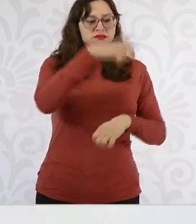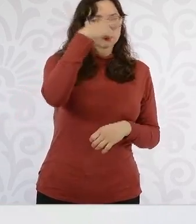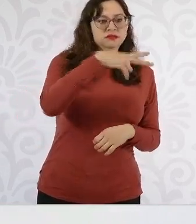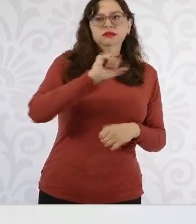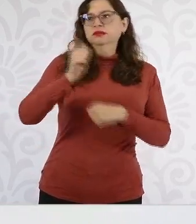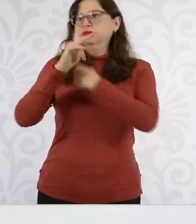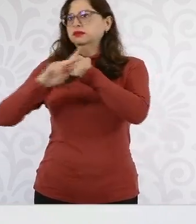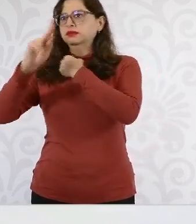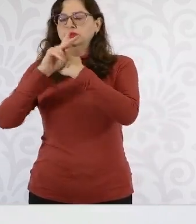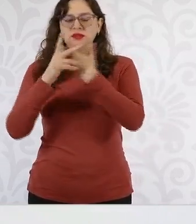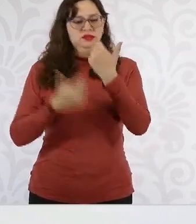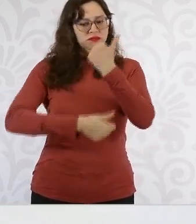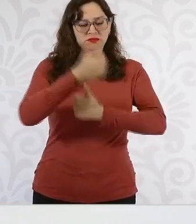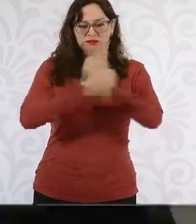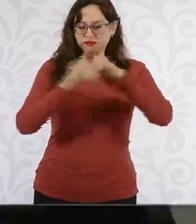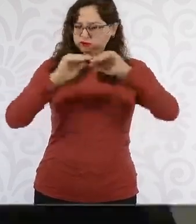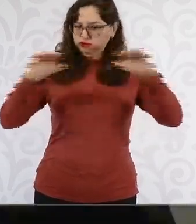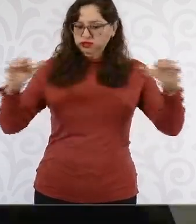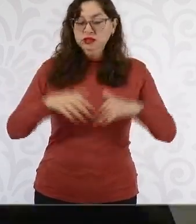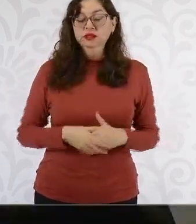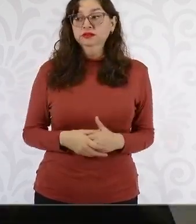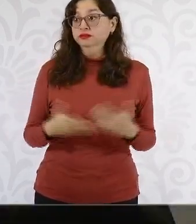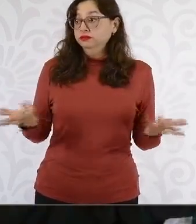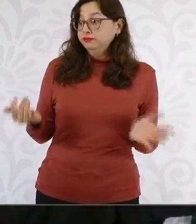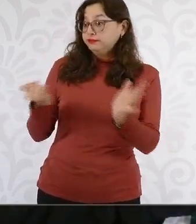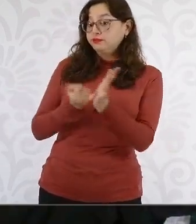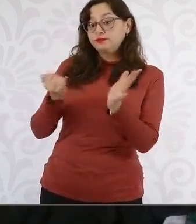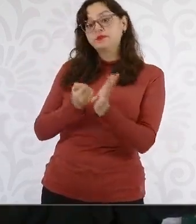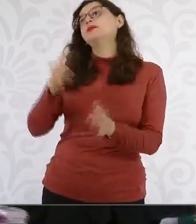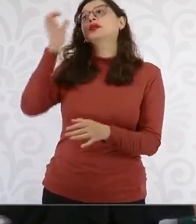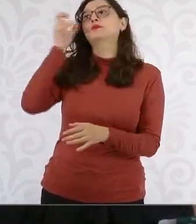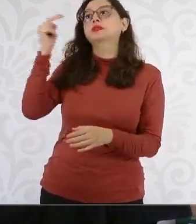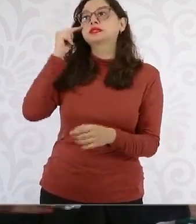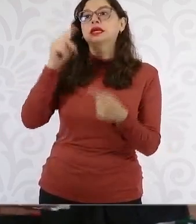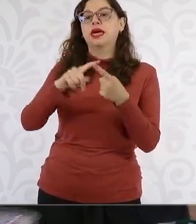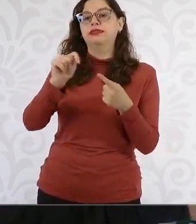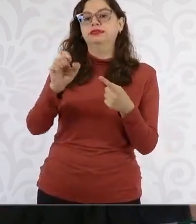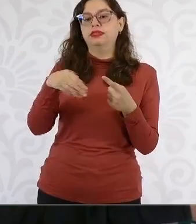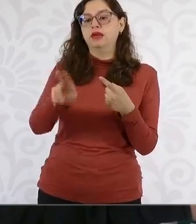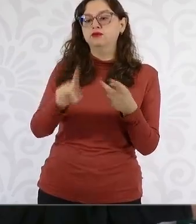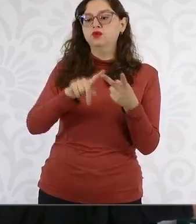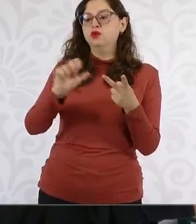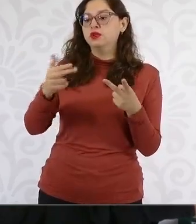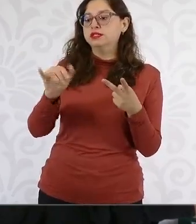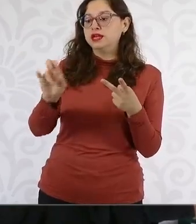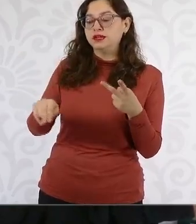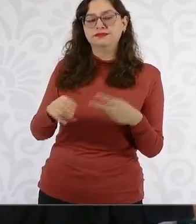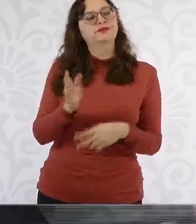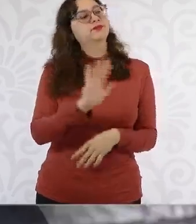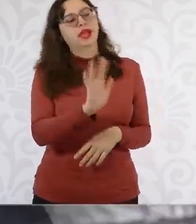desventaja. ¿Estos aranceles se aplicarían también a empresas chinas como Temu, Shein, que son muy populares? Bueno, no, esa es otra